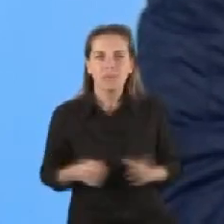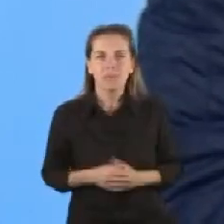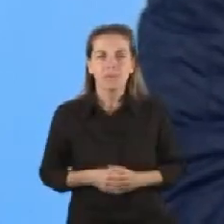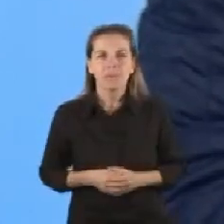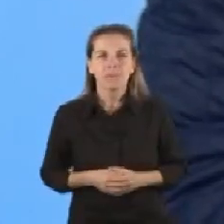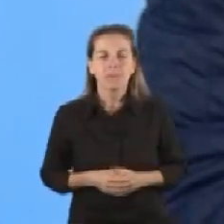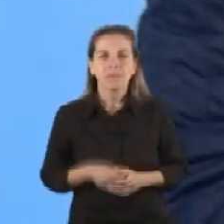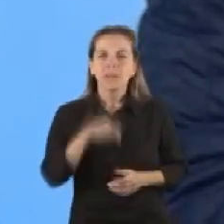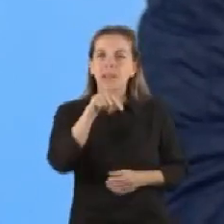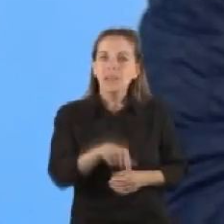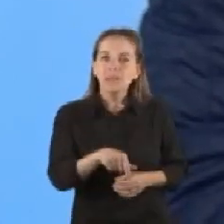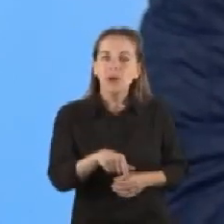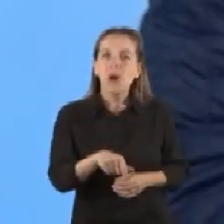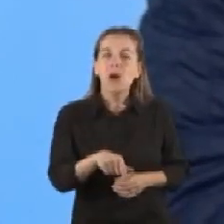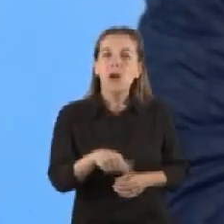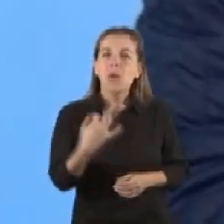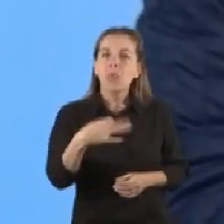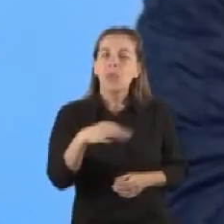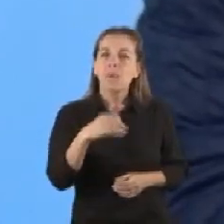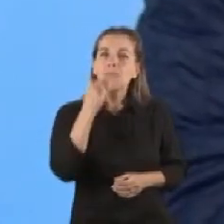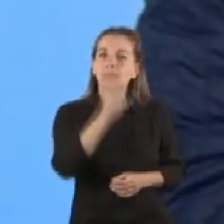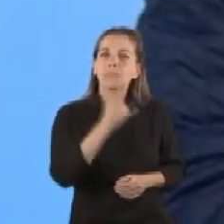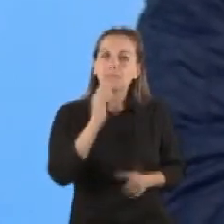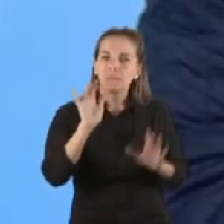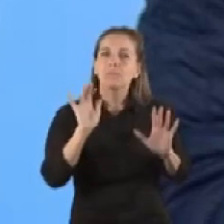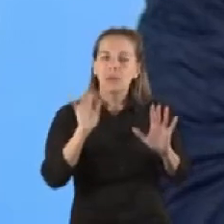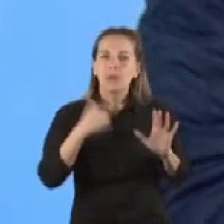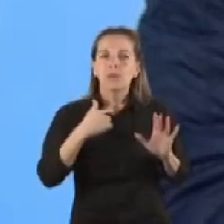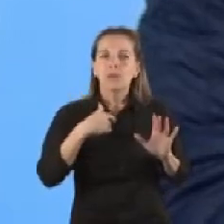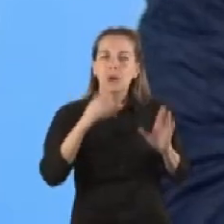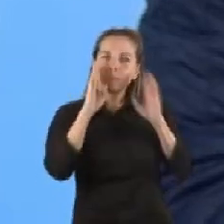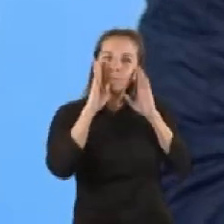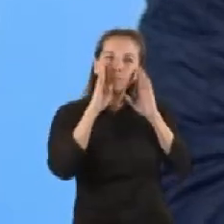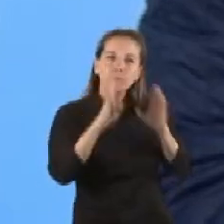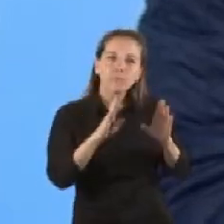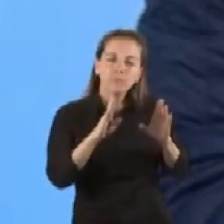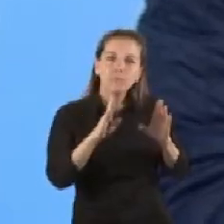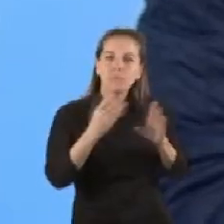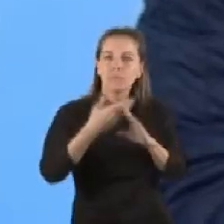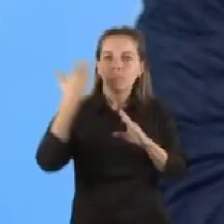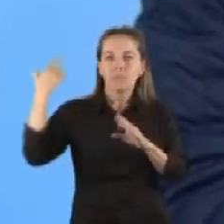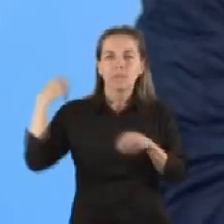algo que debo confesar, empecé a prestarle particular atención con la pandemia.